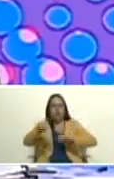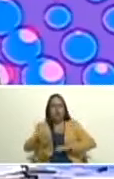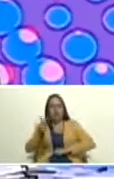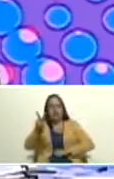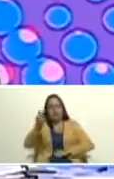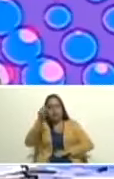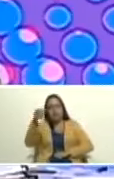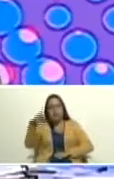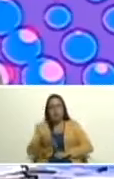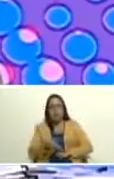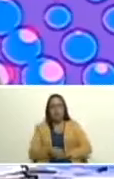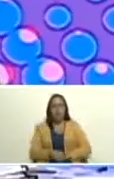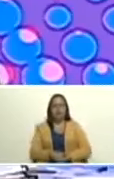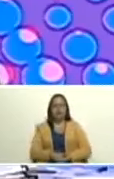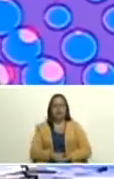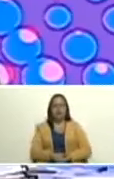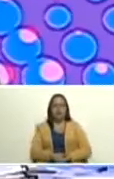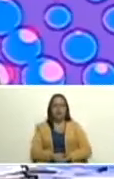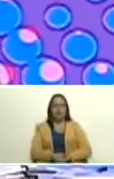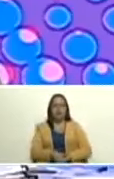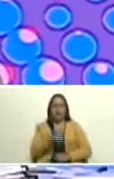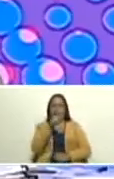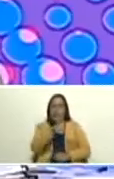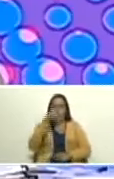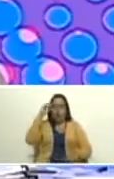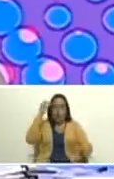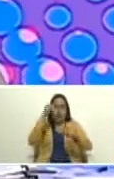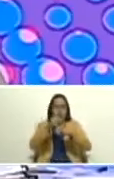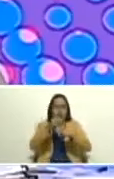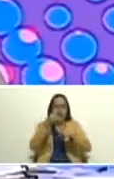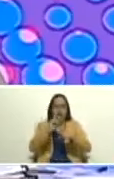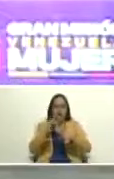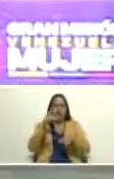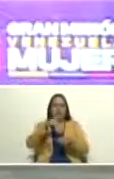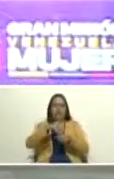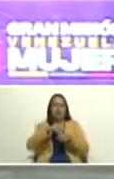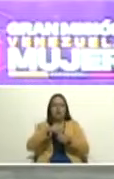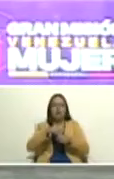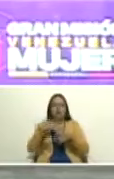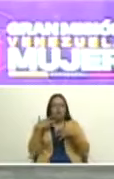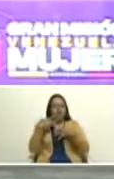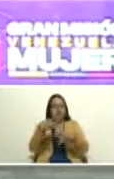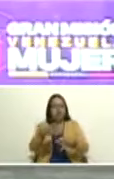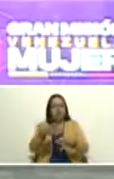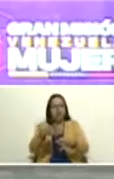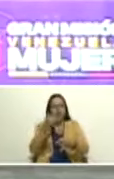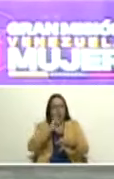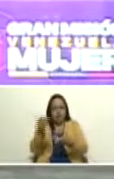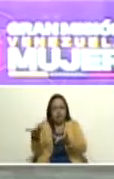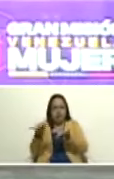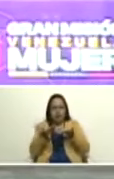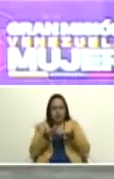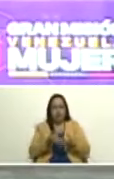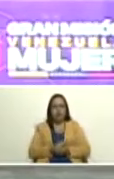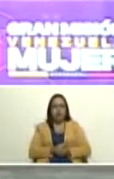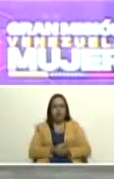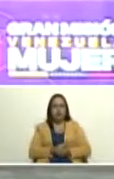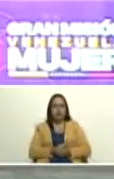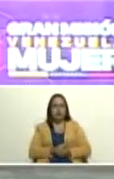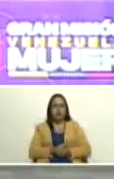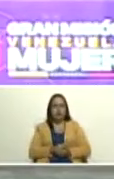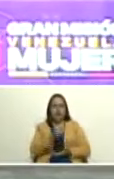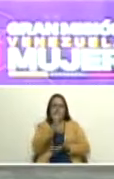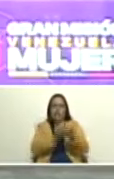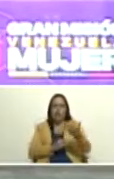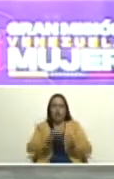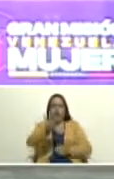8.2%. En este vértice hay datos interesantes que me estaban dando. Se han inscrito